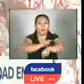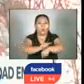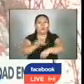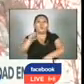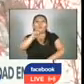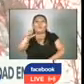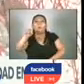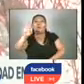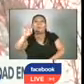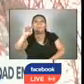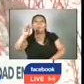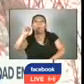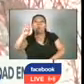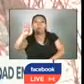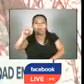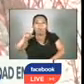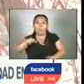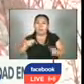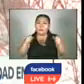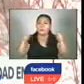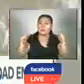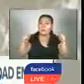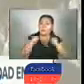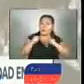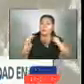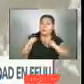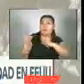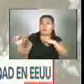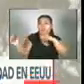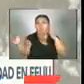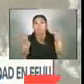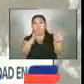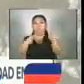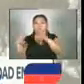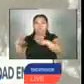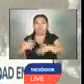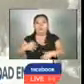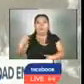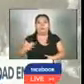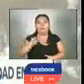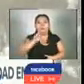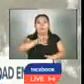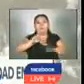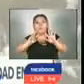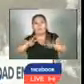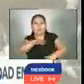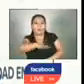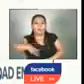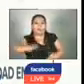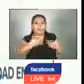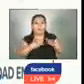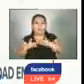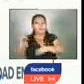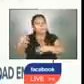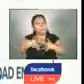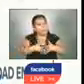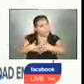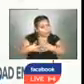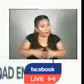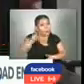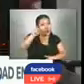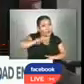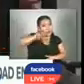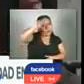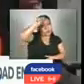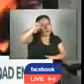bomba dejará frío y vientos potencialmente mortales y mantiene en alerta al menos a 37 estados del país, del extremo norte hasta